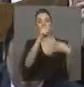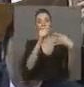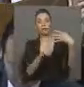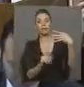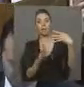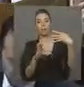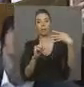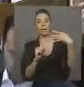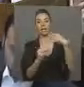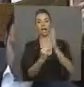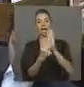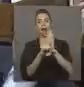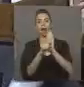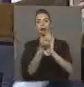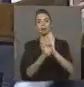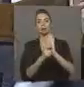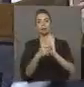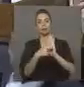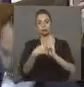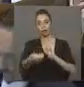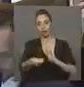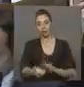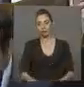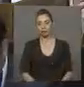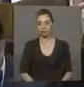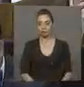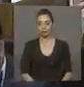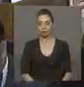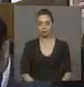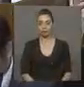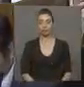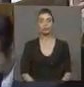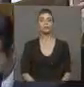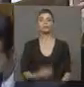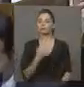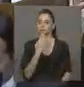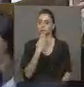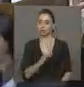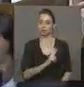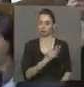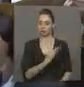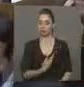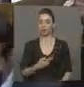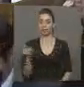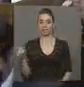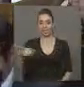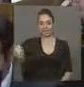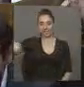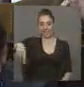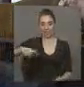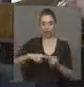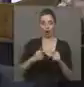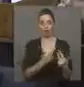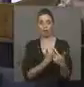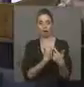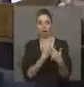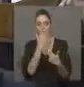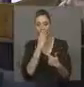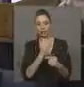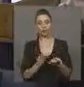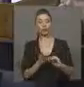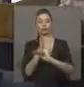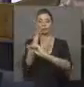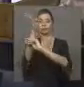se consagran en esta ley de presupuesto. Y tienen también, señor presidente, otra tentación, que es ir al